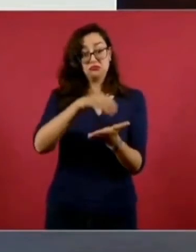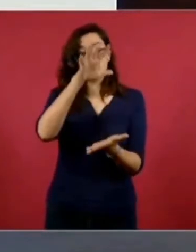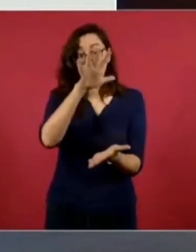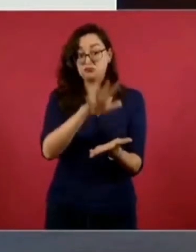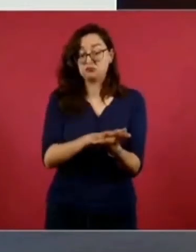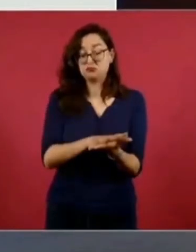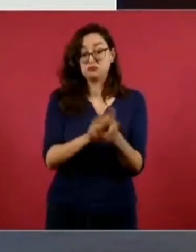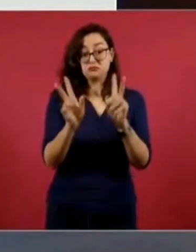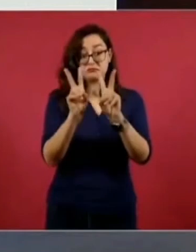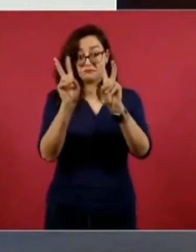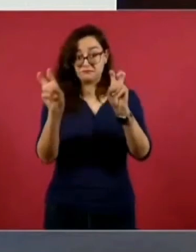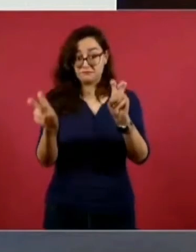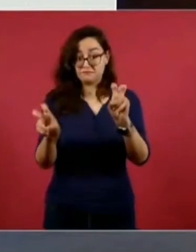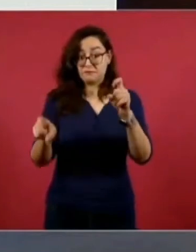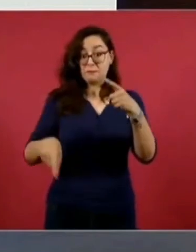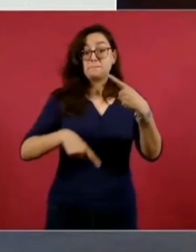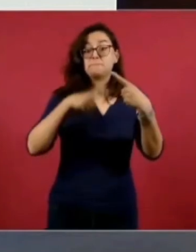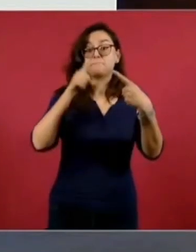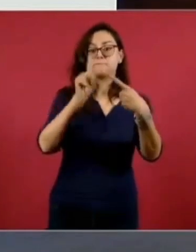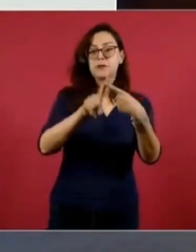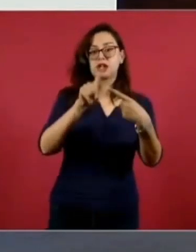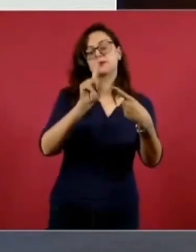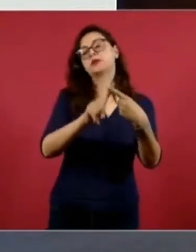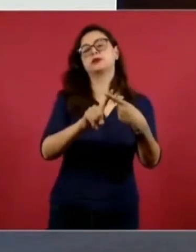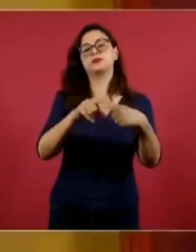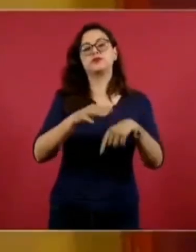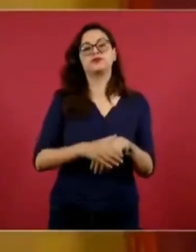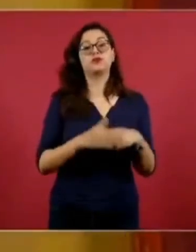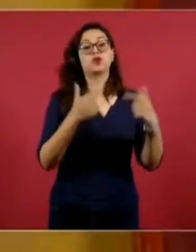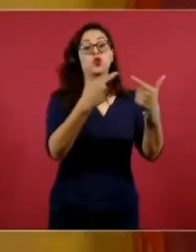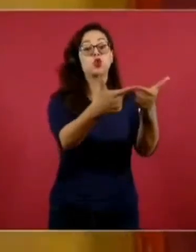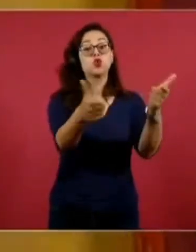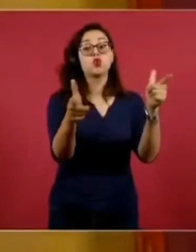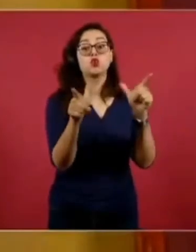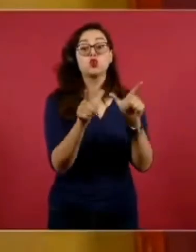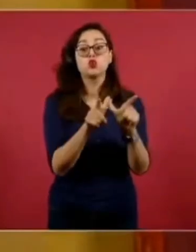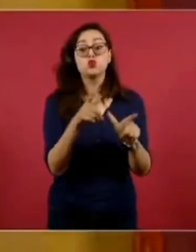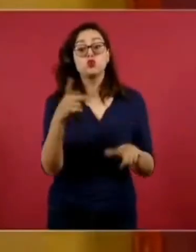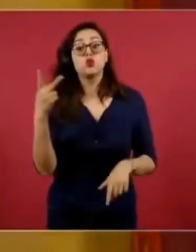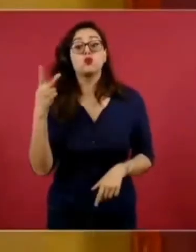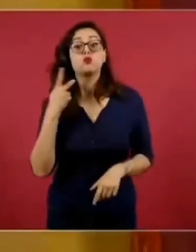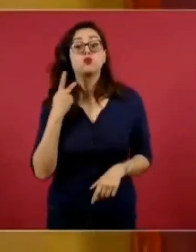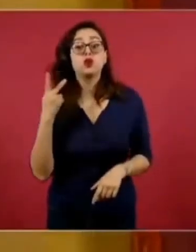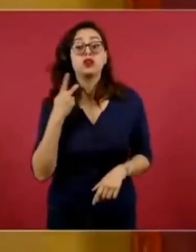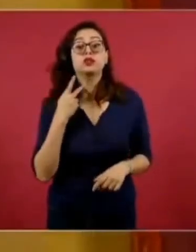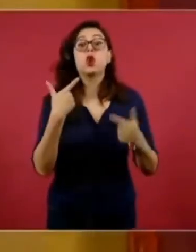dice: primera regla, ningún partido político